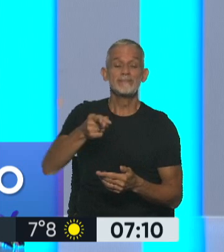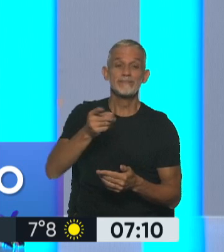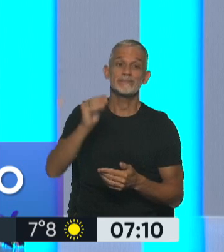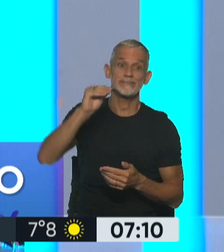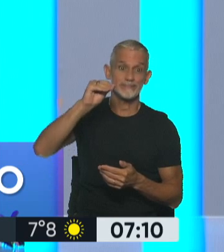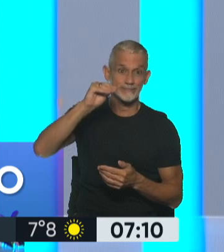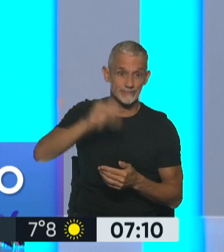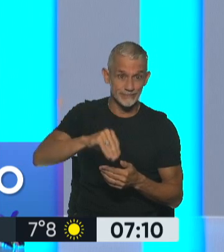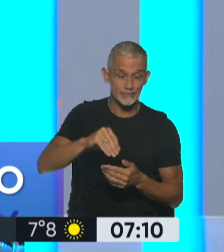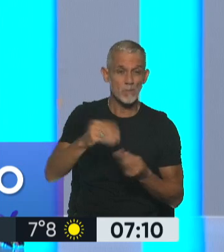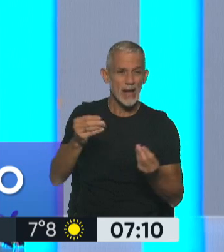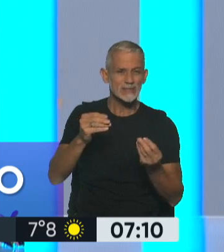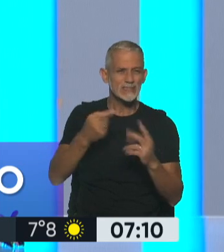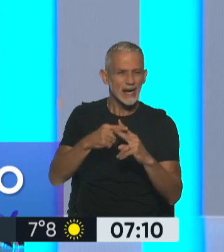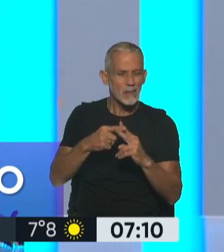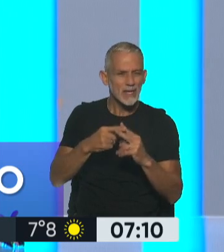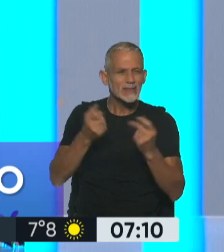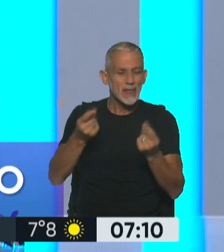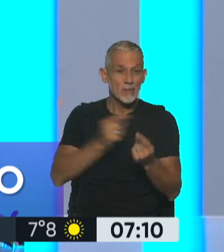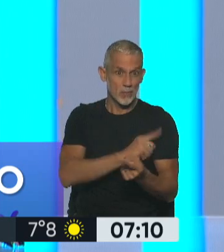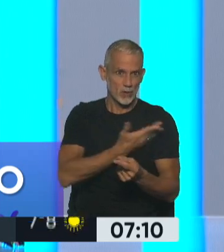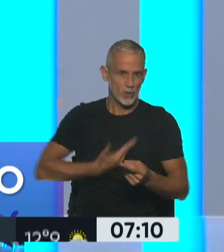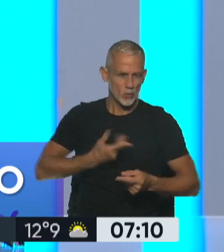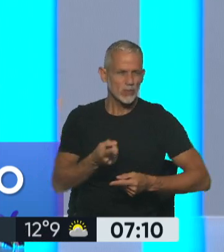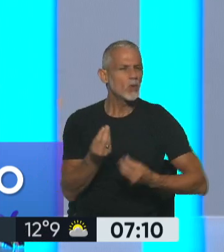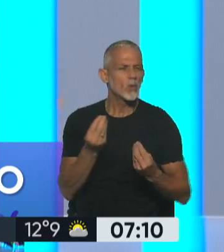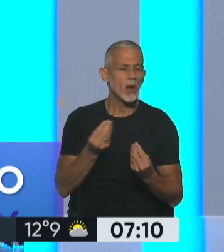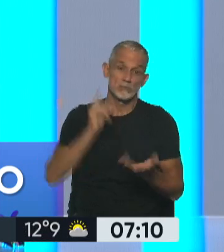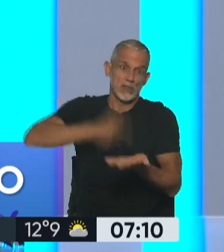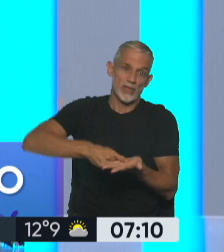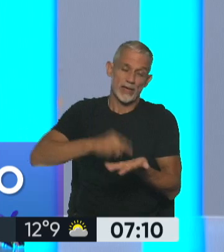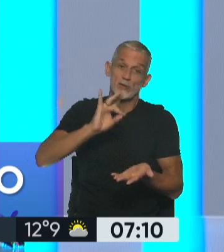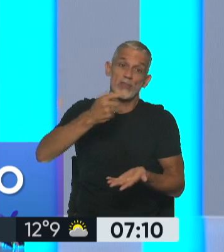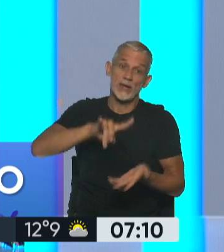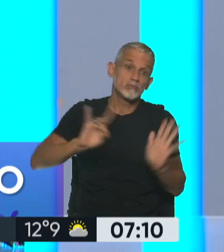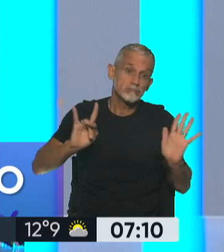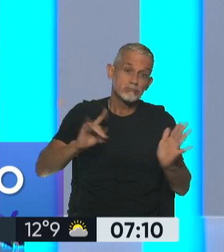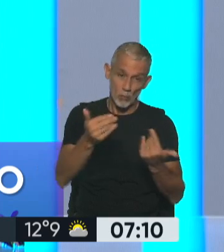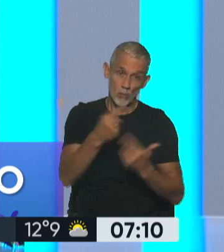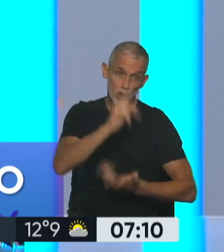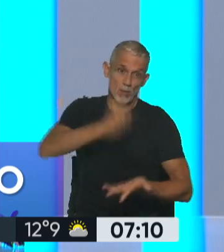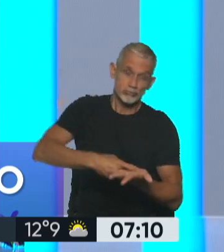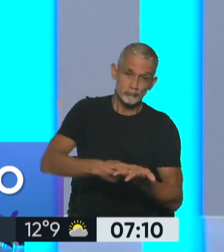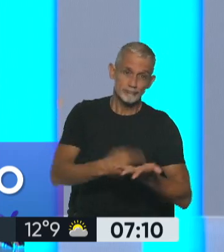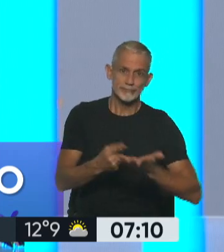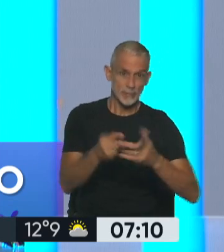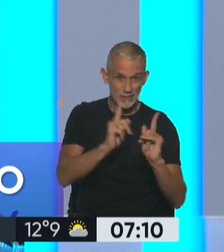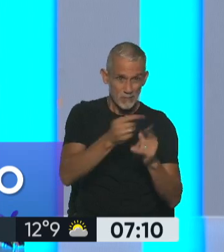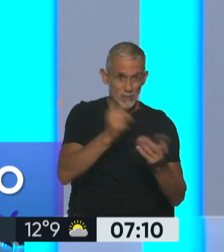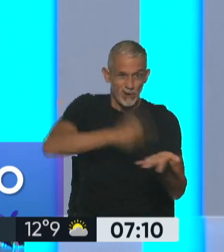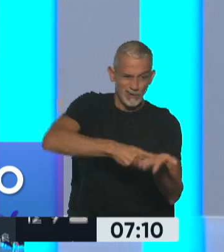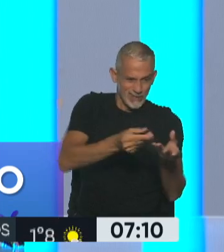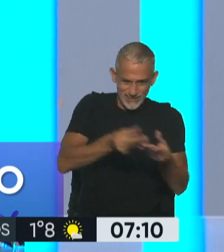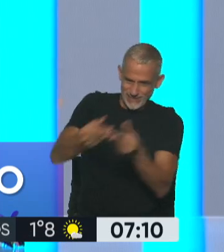de las herramientas que tiene el Ejecutivo, que son los decretos de necesidad y urgencia que están en plena discusión, que